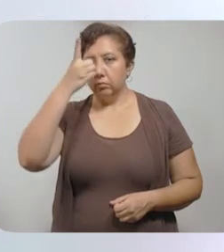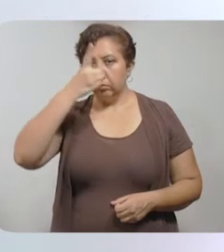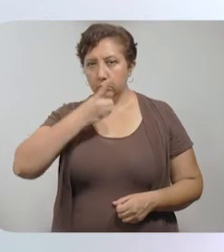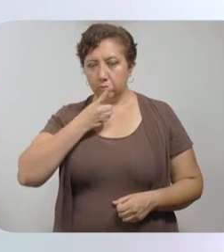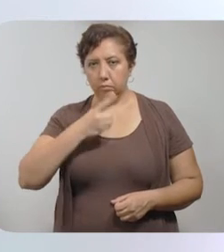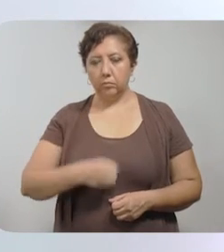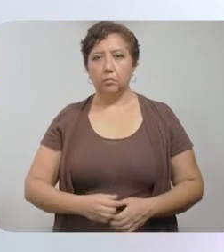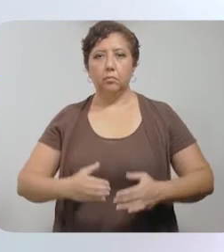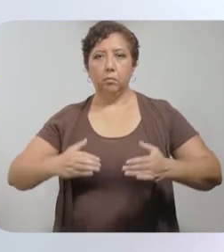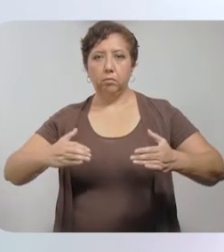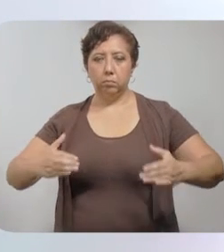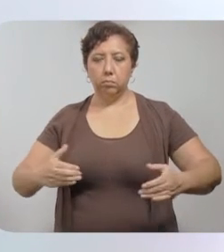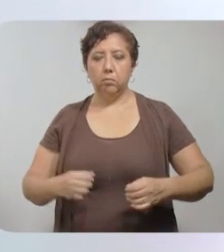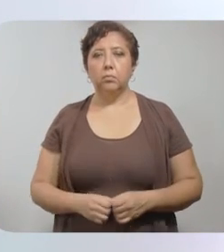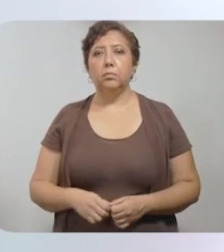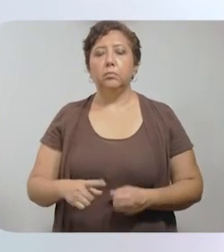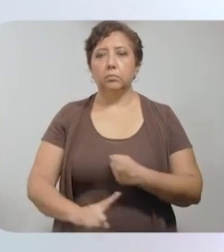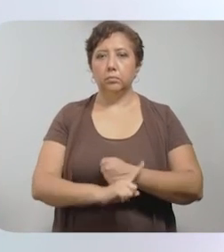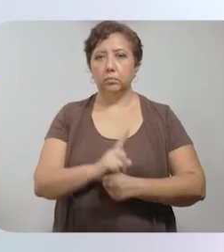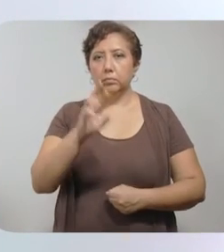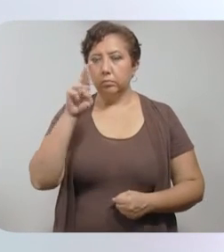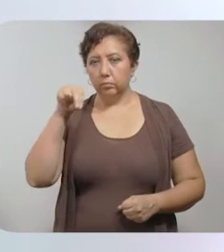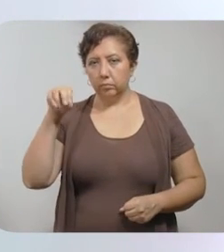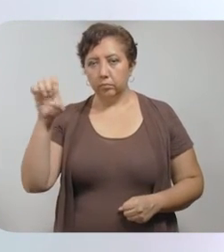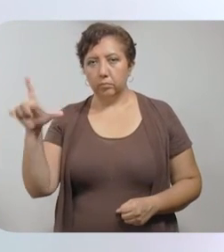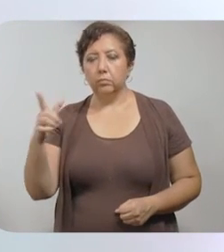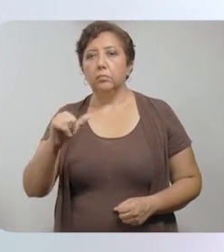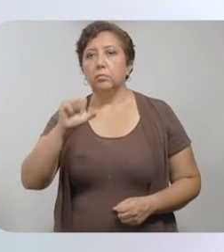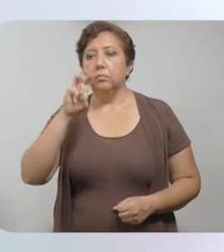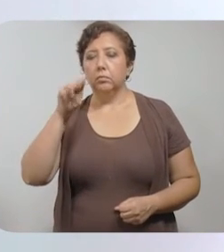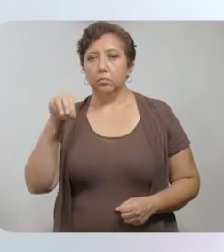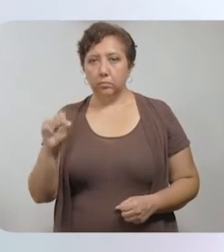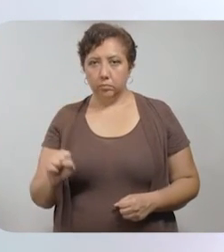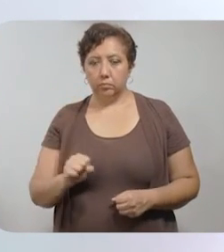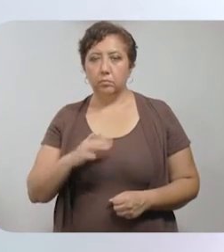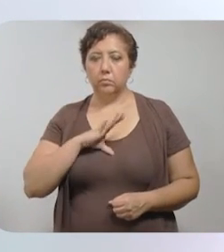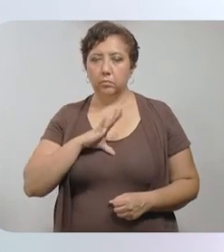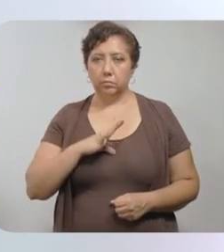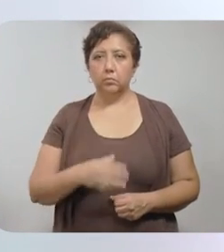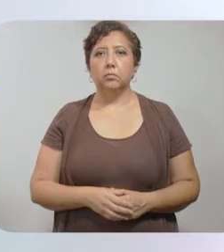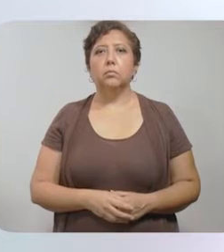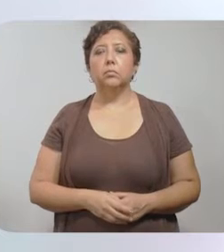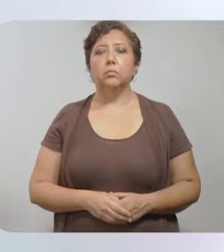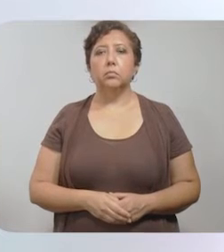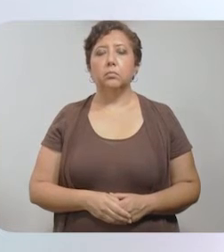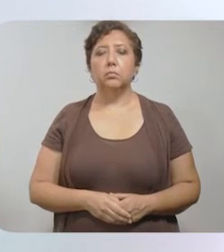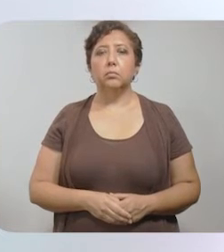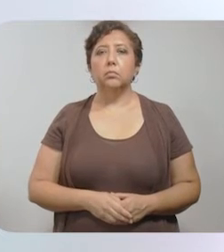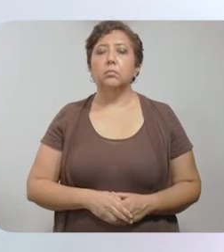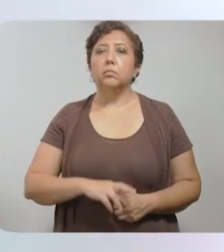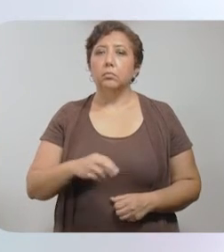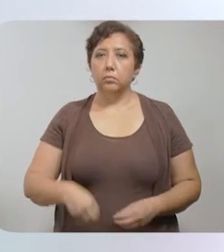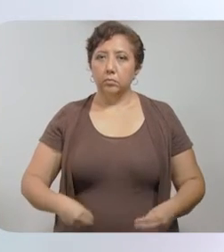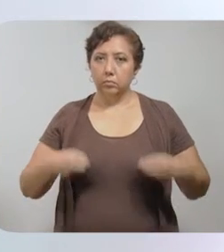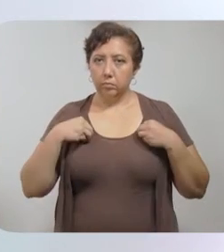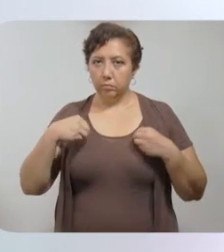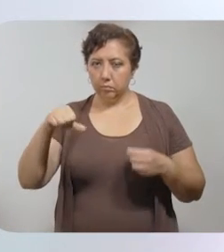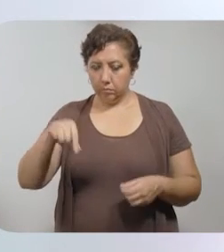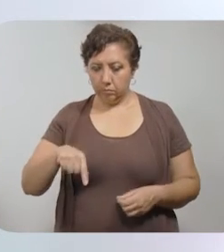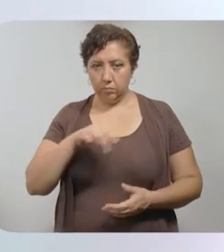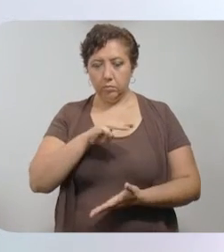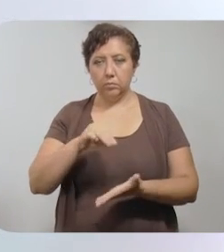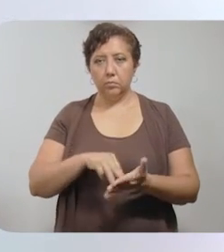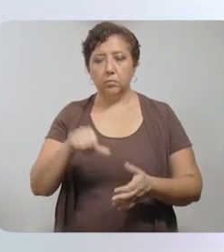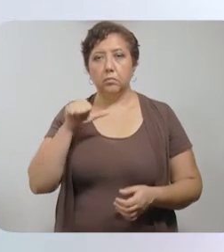diabetes mellitus, obesidad, insuficiencia renal crónica, asma, EPOC y cáncer. Residían en Mérida 16,